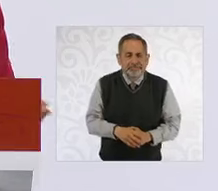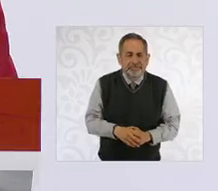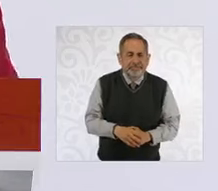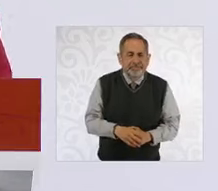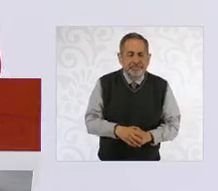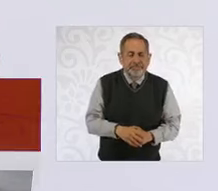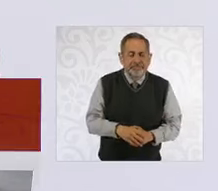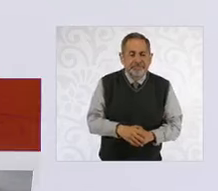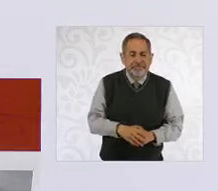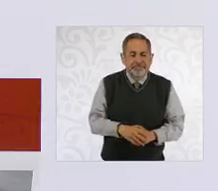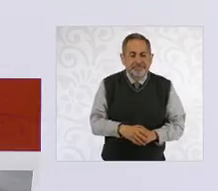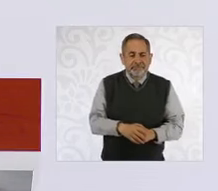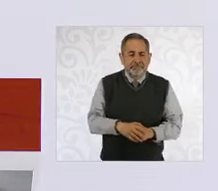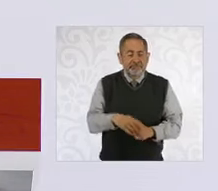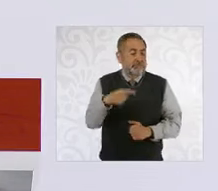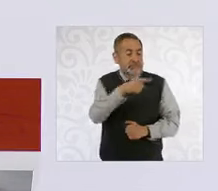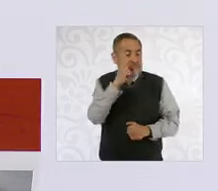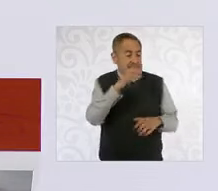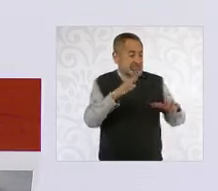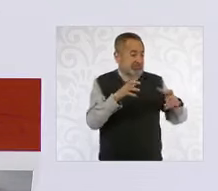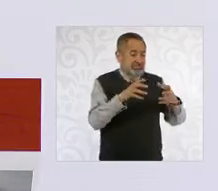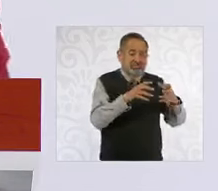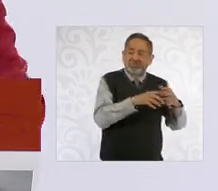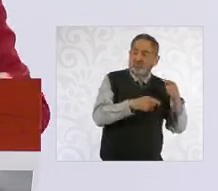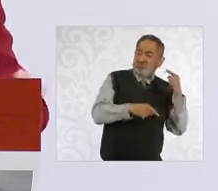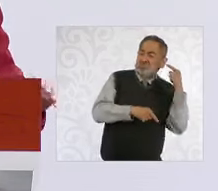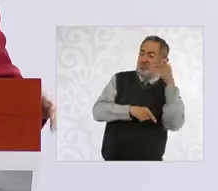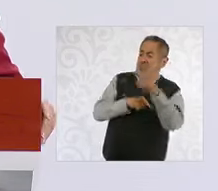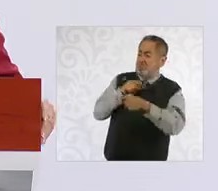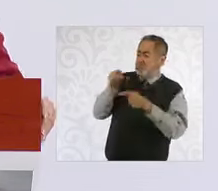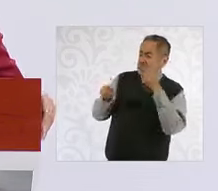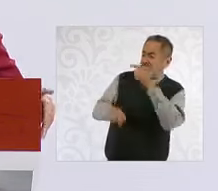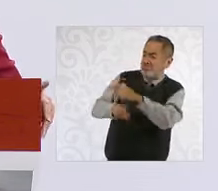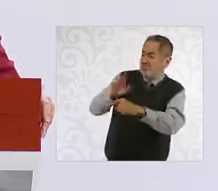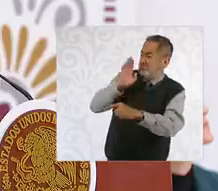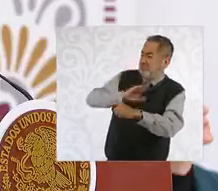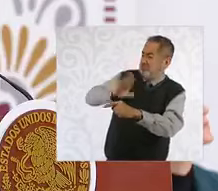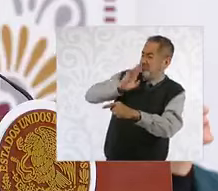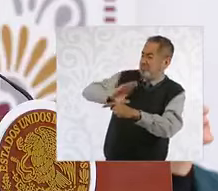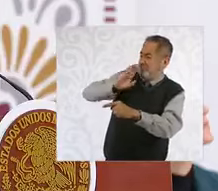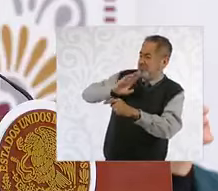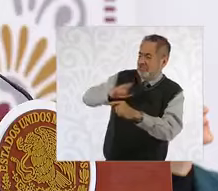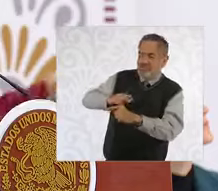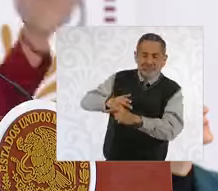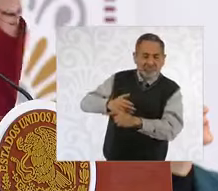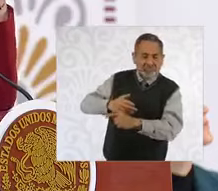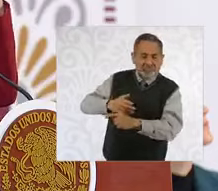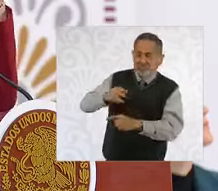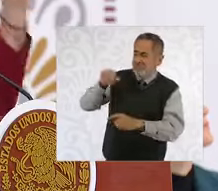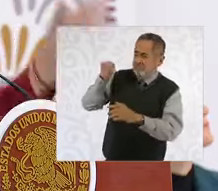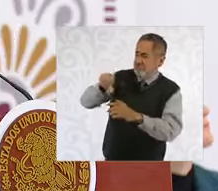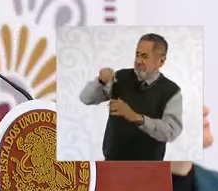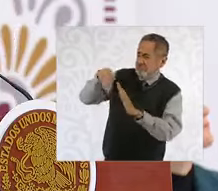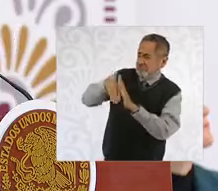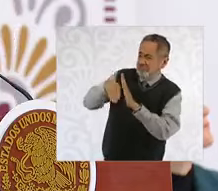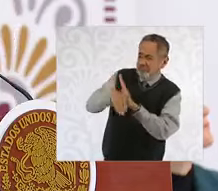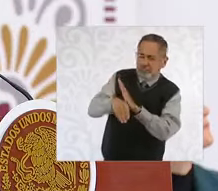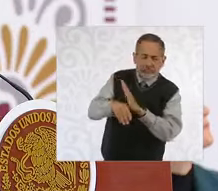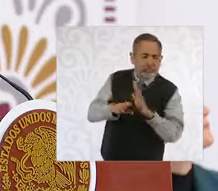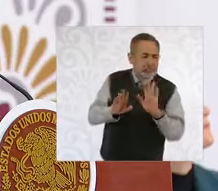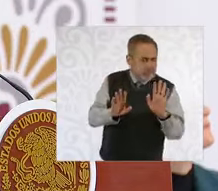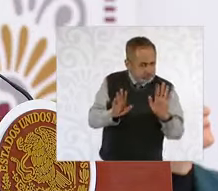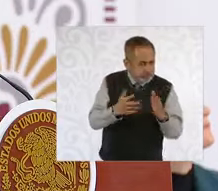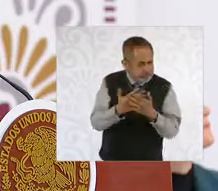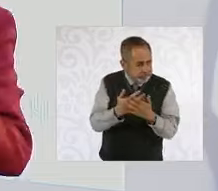que se carga así, pero tremendo, a que estamos viviendo el peor momento